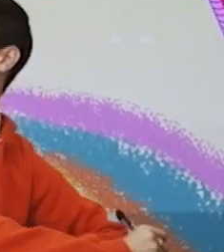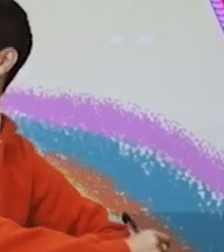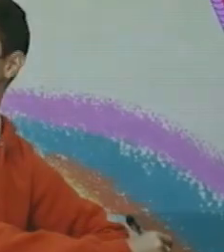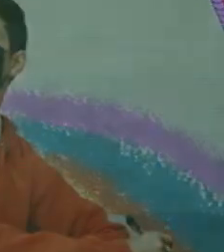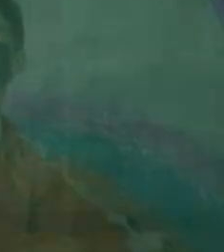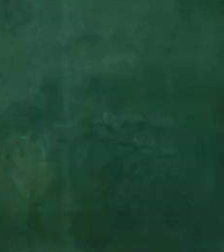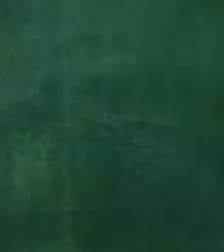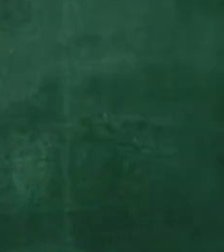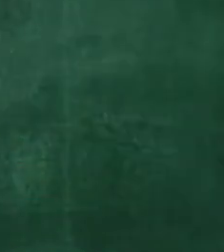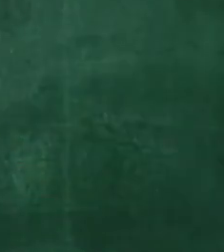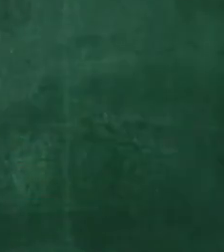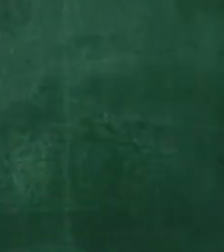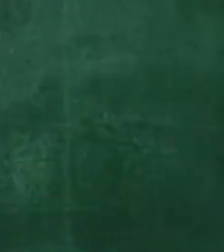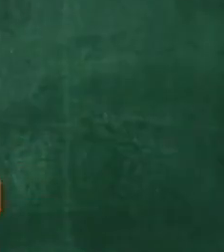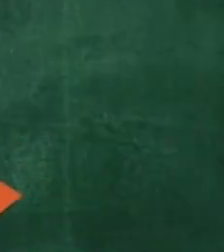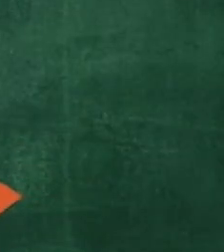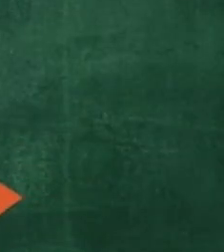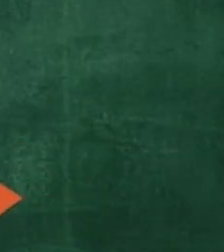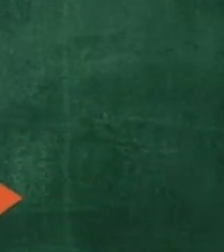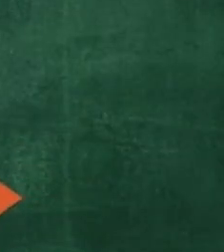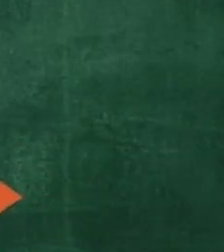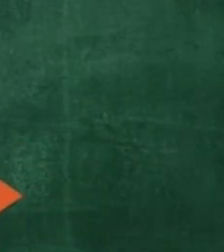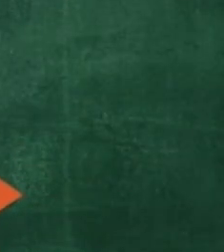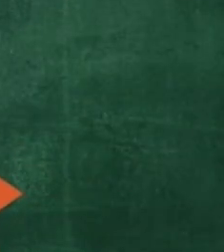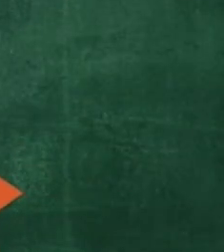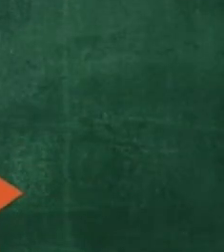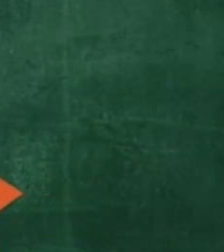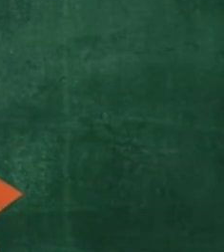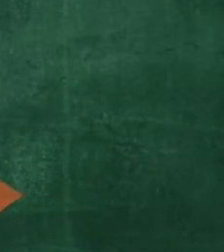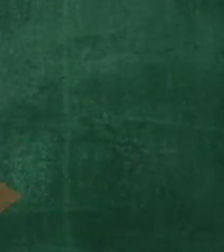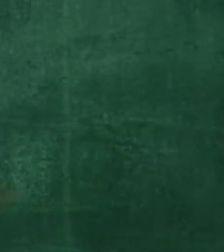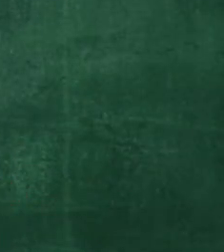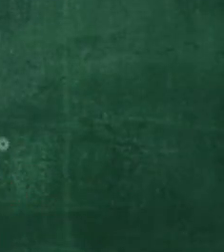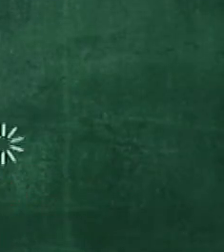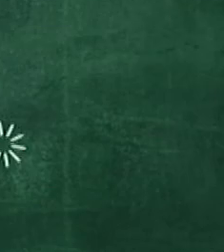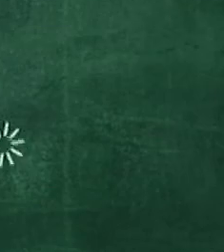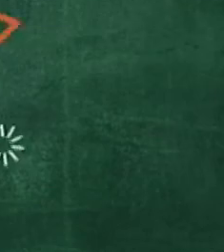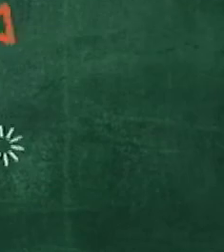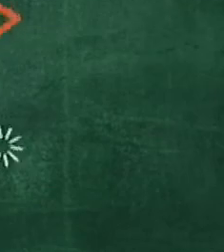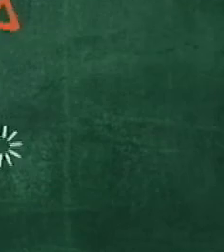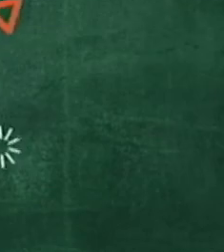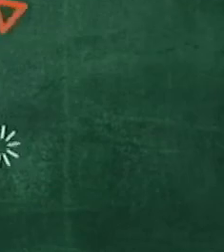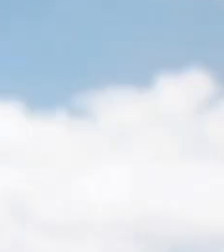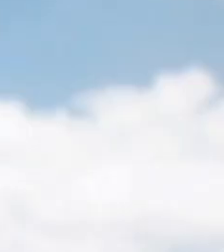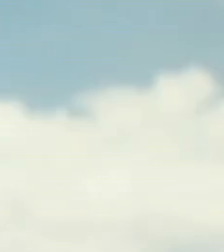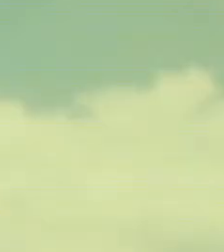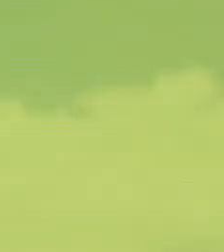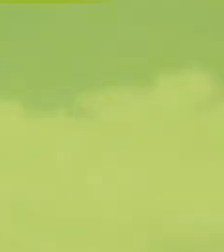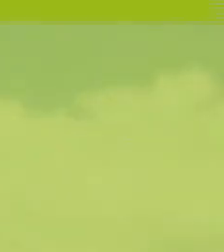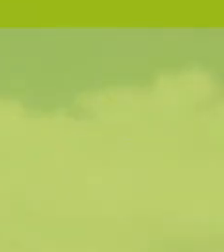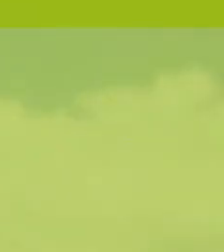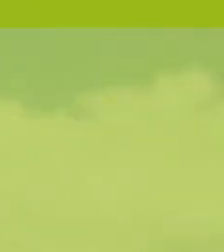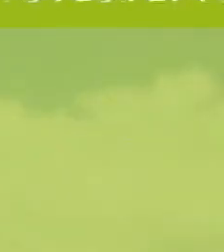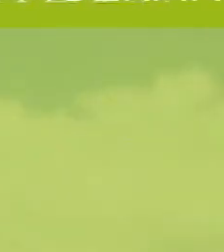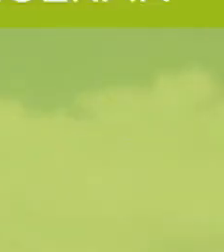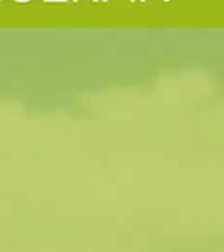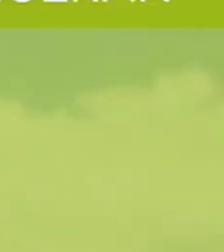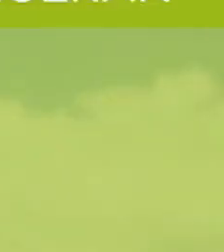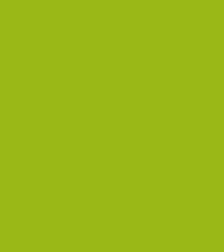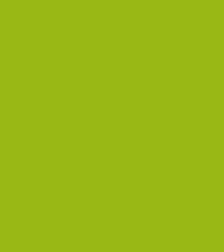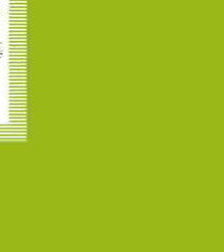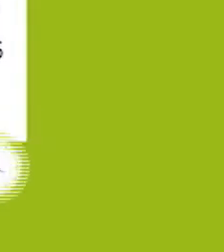Madre 802 26 26 26. PANI, Gobierno de la República. Que tus sueños nunca